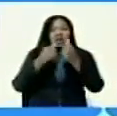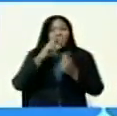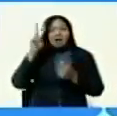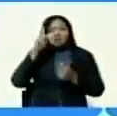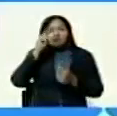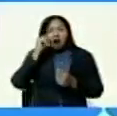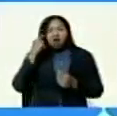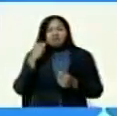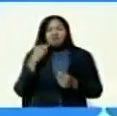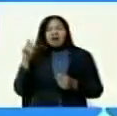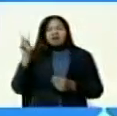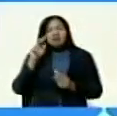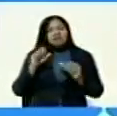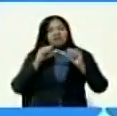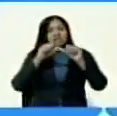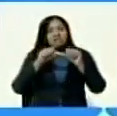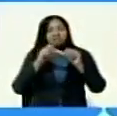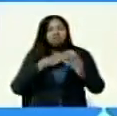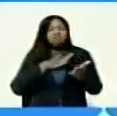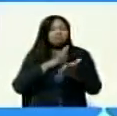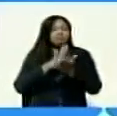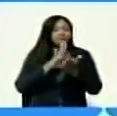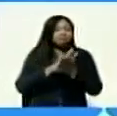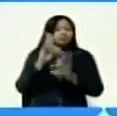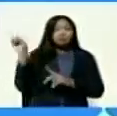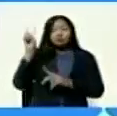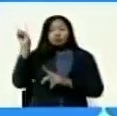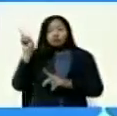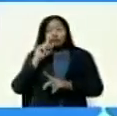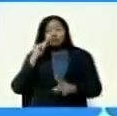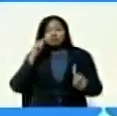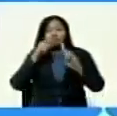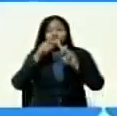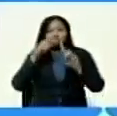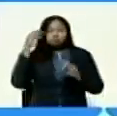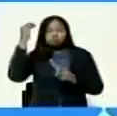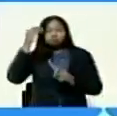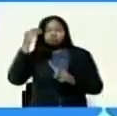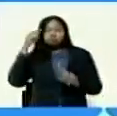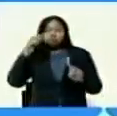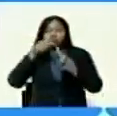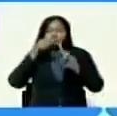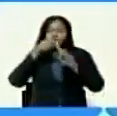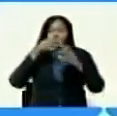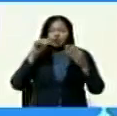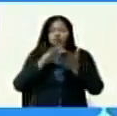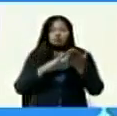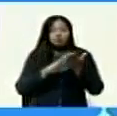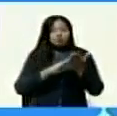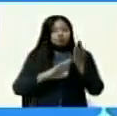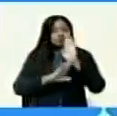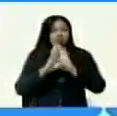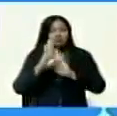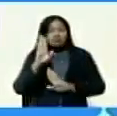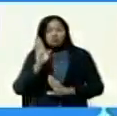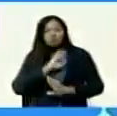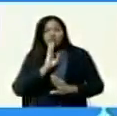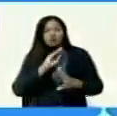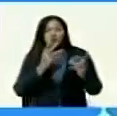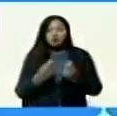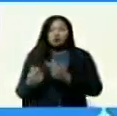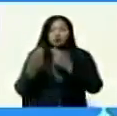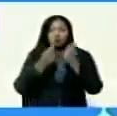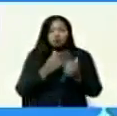Que Venezuela siga su buen curso, que Venezuela siga concentrada en el proceso de recuperación y crecimiento